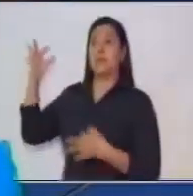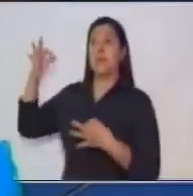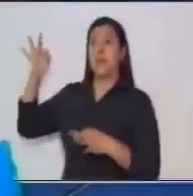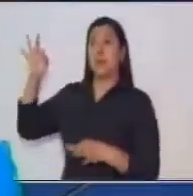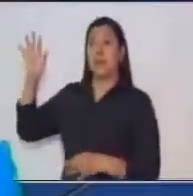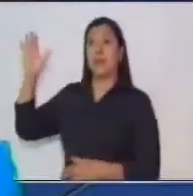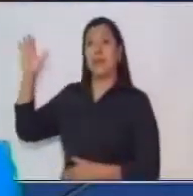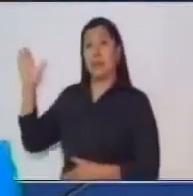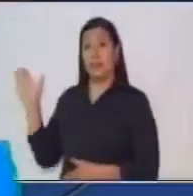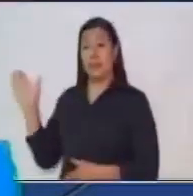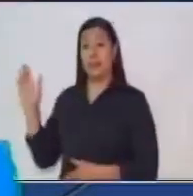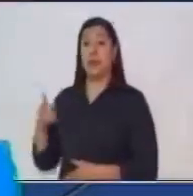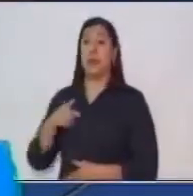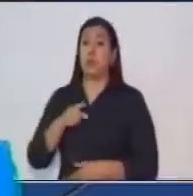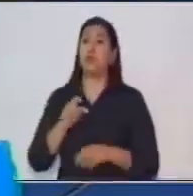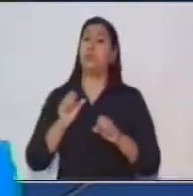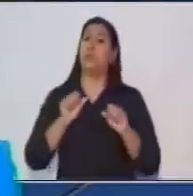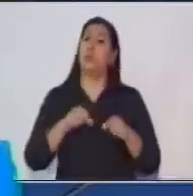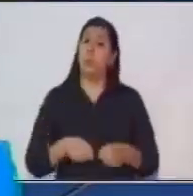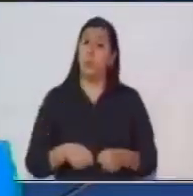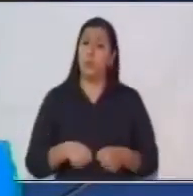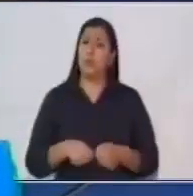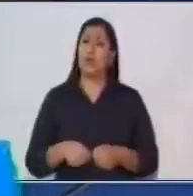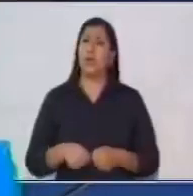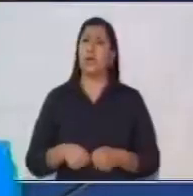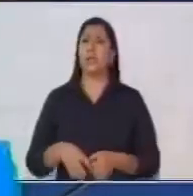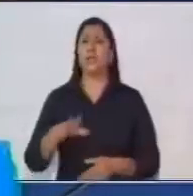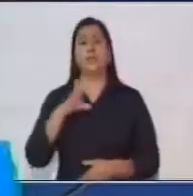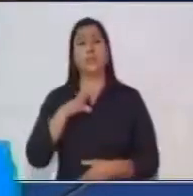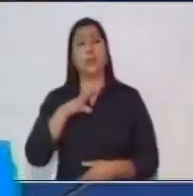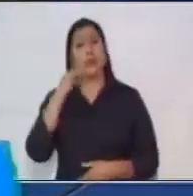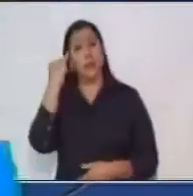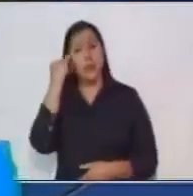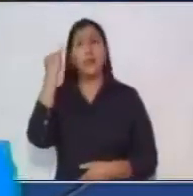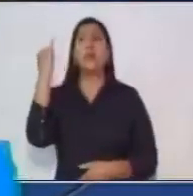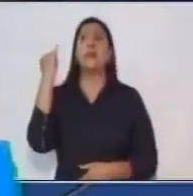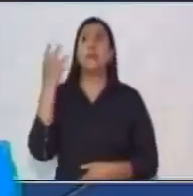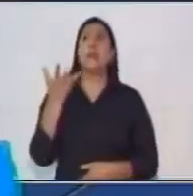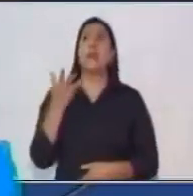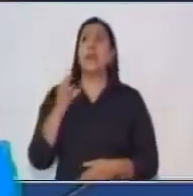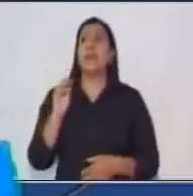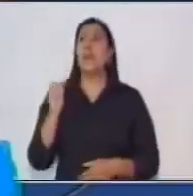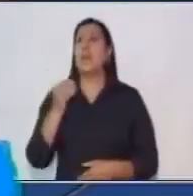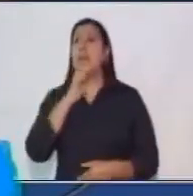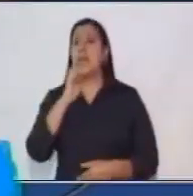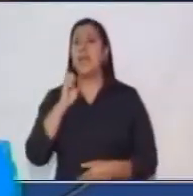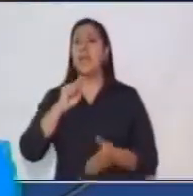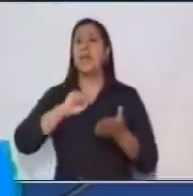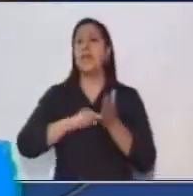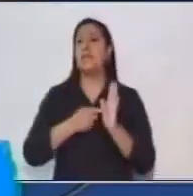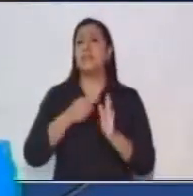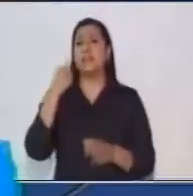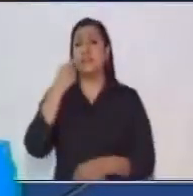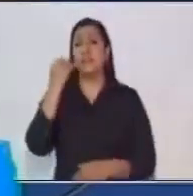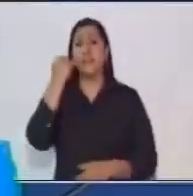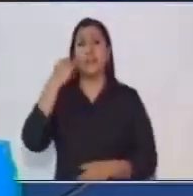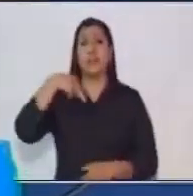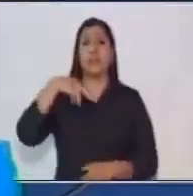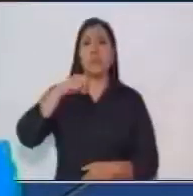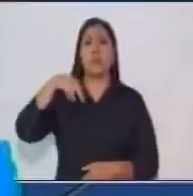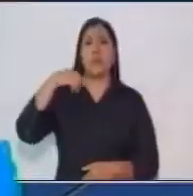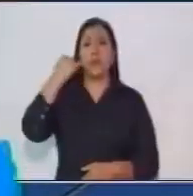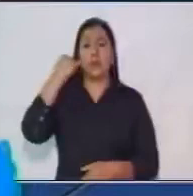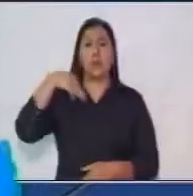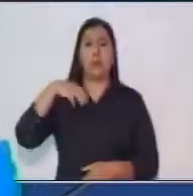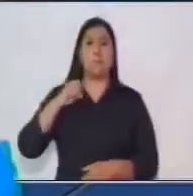cartel, ustedes puedan tener esa idea de qué es un sinónimo. Y bien, nos dice que el sinónimo